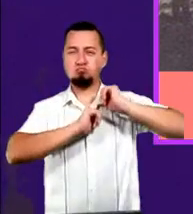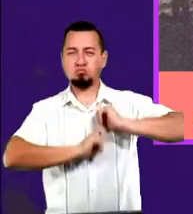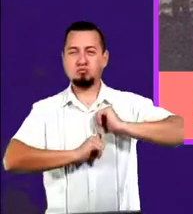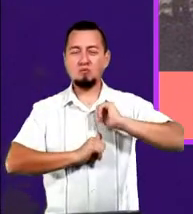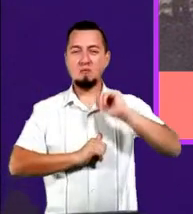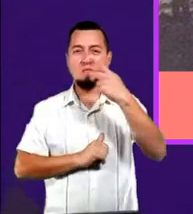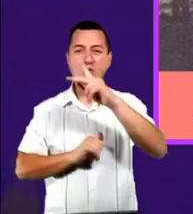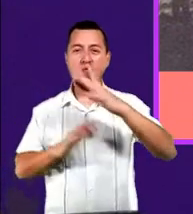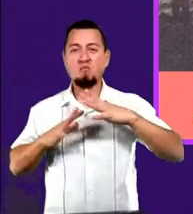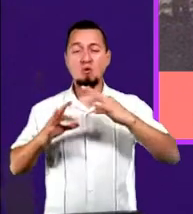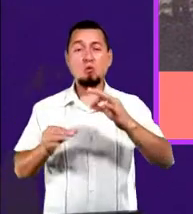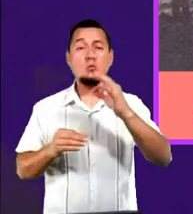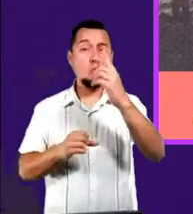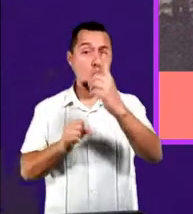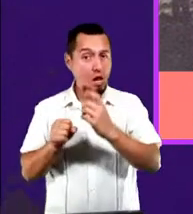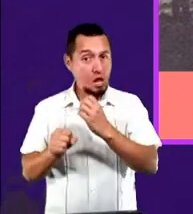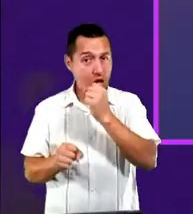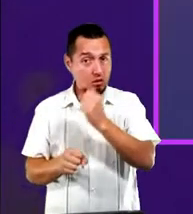gobernador.